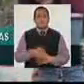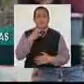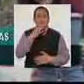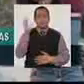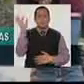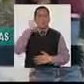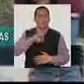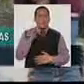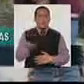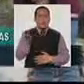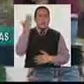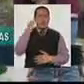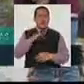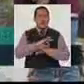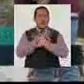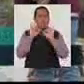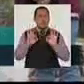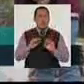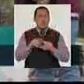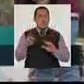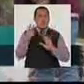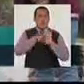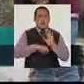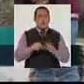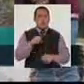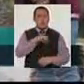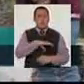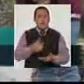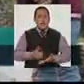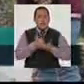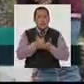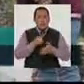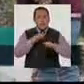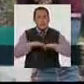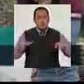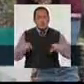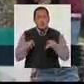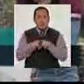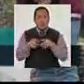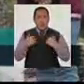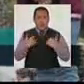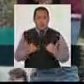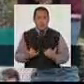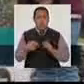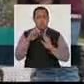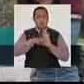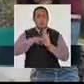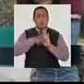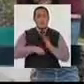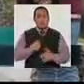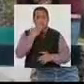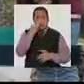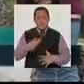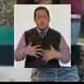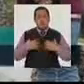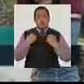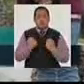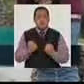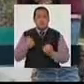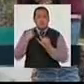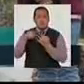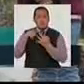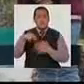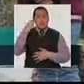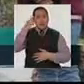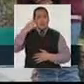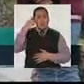antes ningún programa social ha atendido a nuestros menores como lo está haciendo Jaliwarma, como lo está haciendo los programas sociales y la